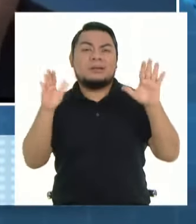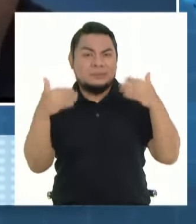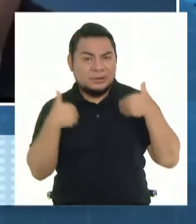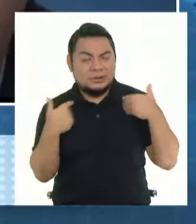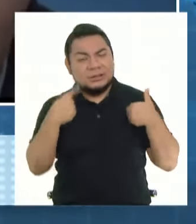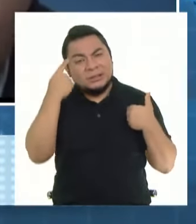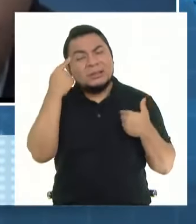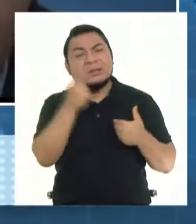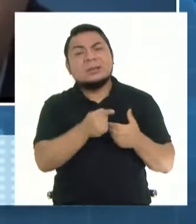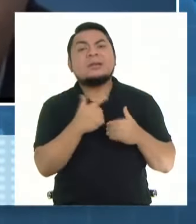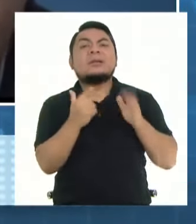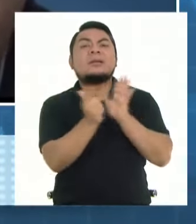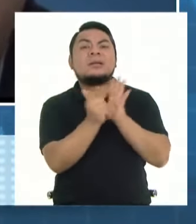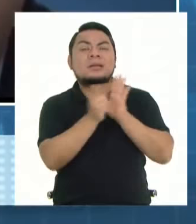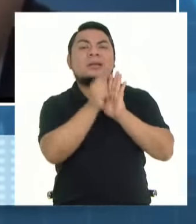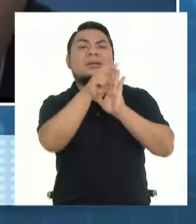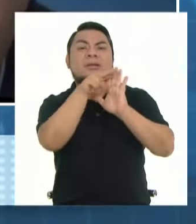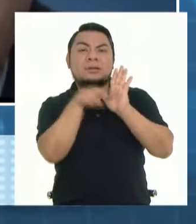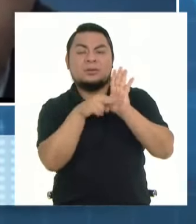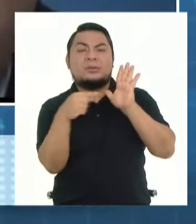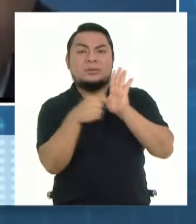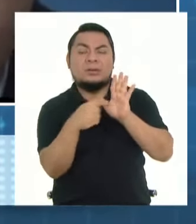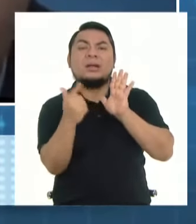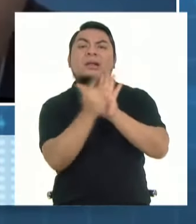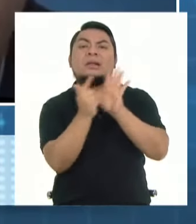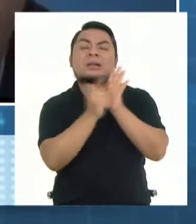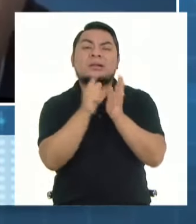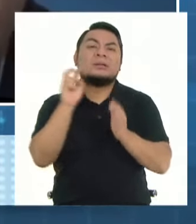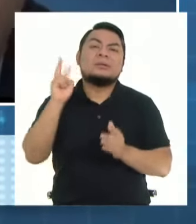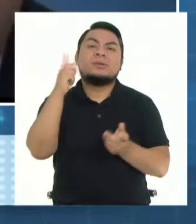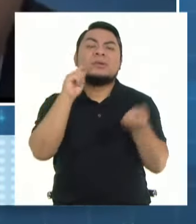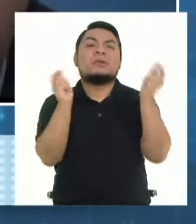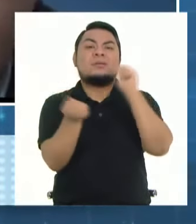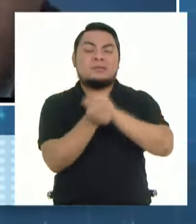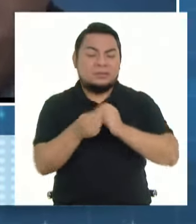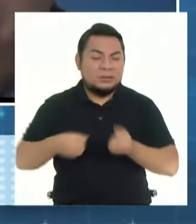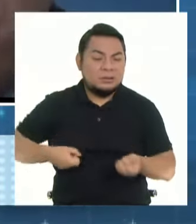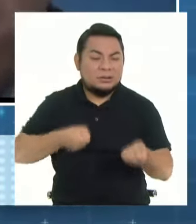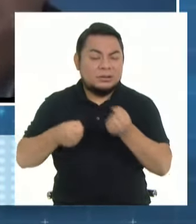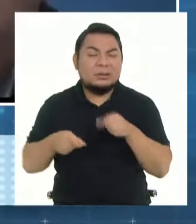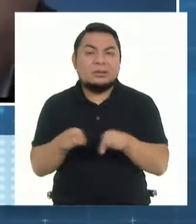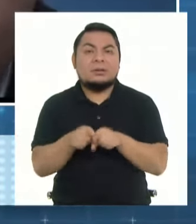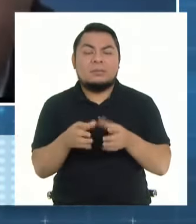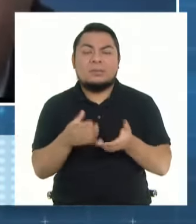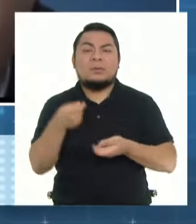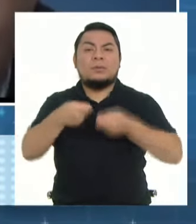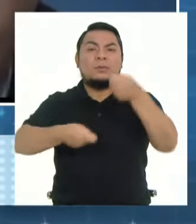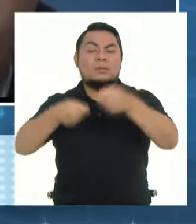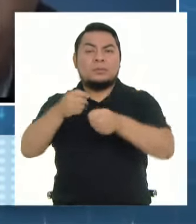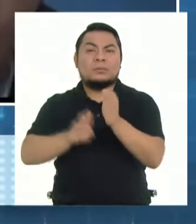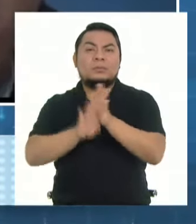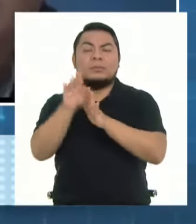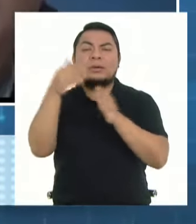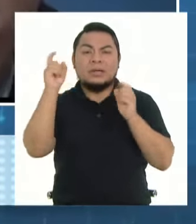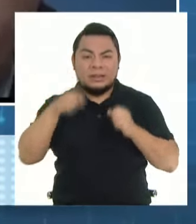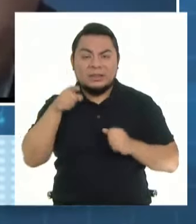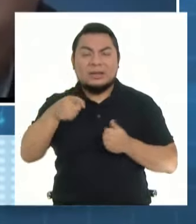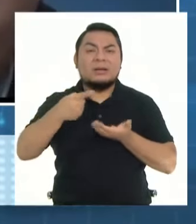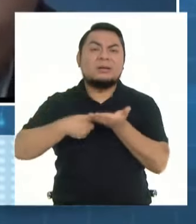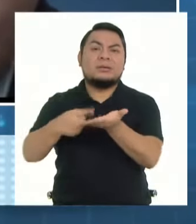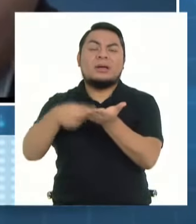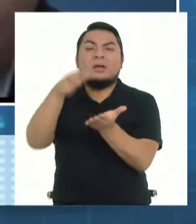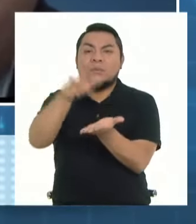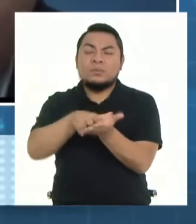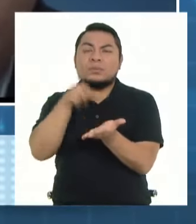la dación de leyes y normas, la ley de la segunda reforma agraria, el incremento del presupuesto público que va a tener que discutirse y